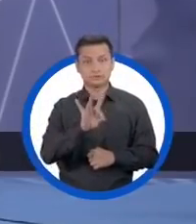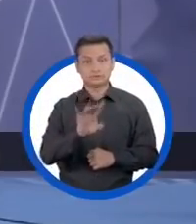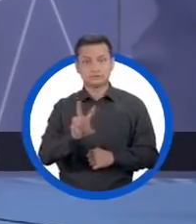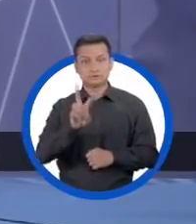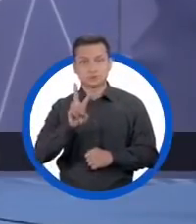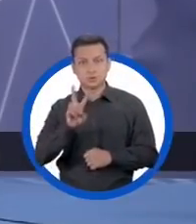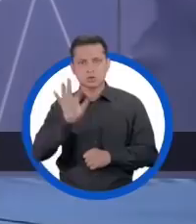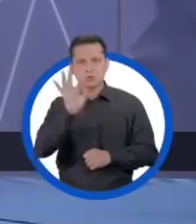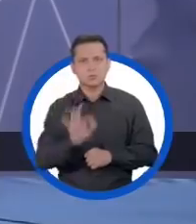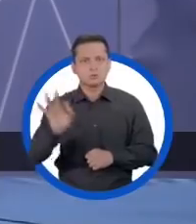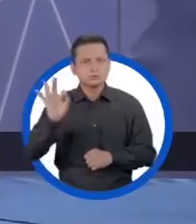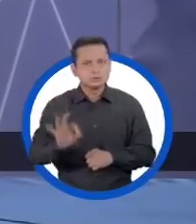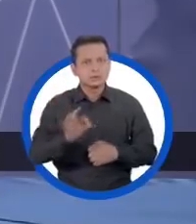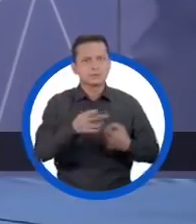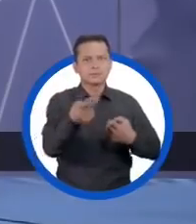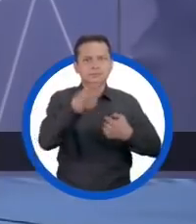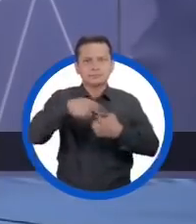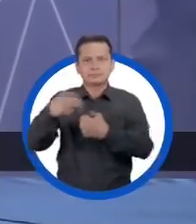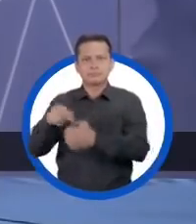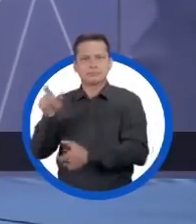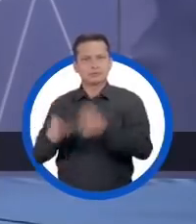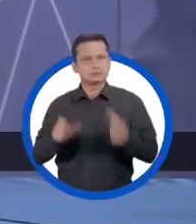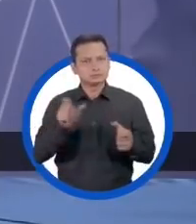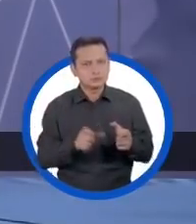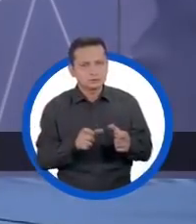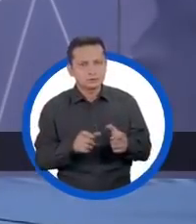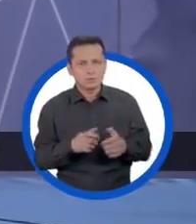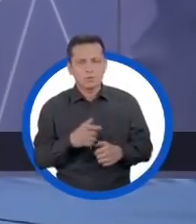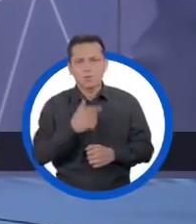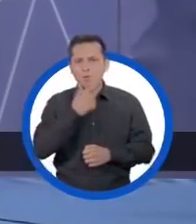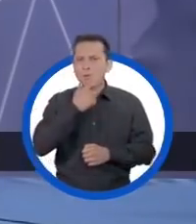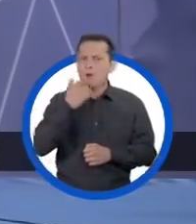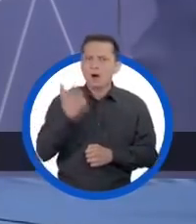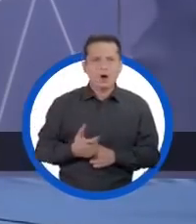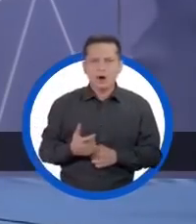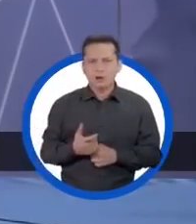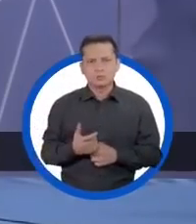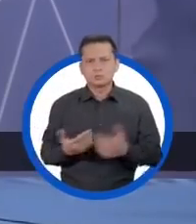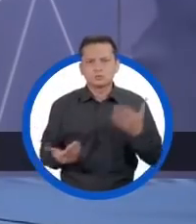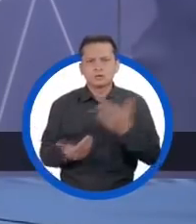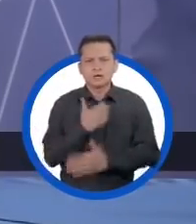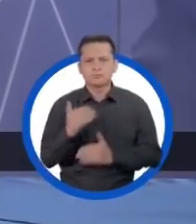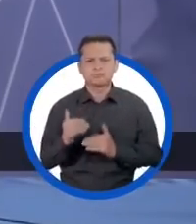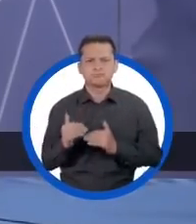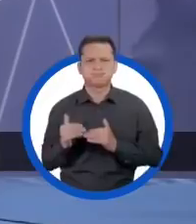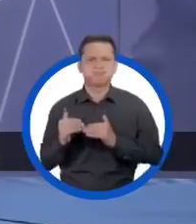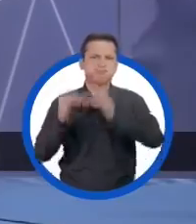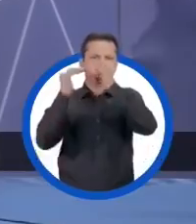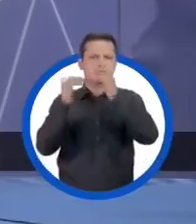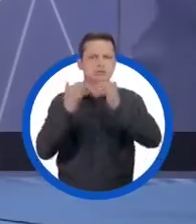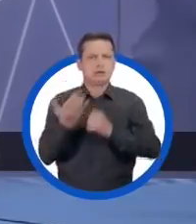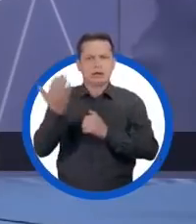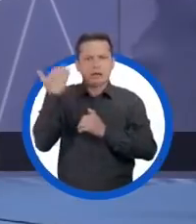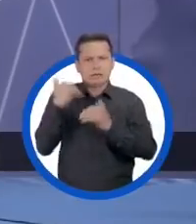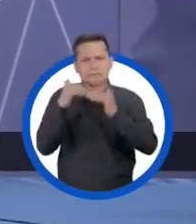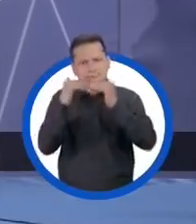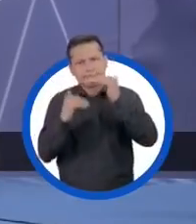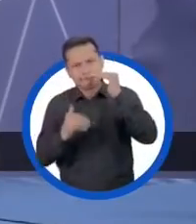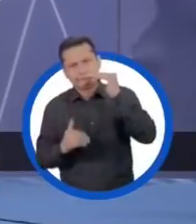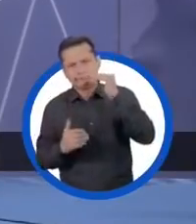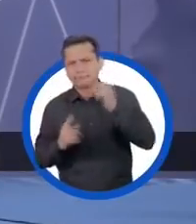prácticamente el 82% de participación ciudadana, algo que marca un récord